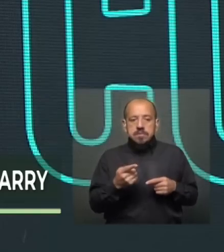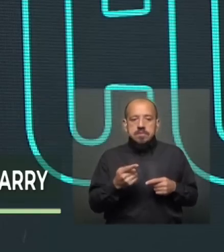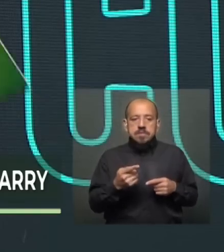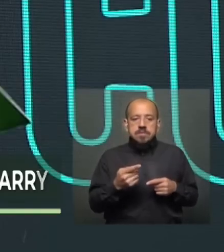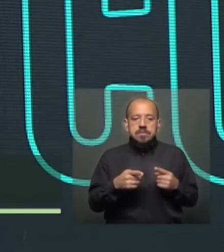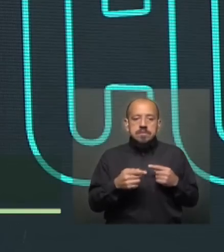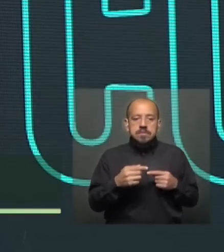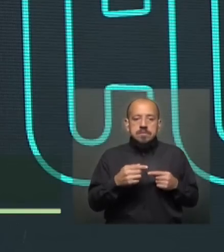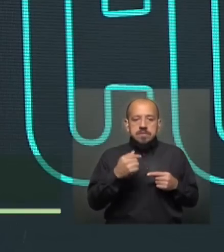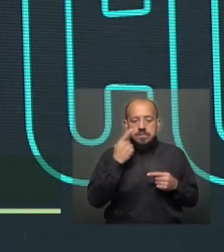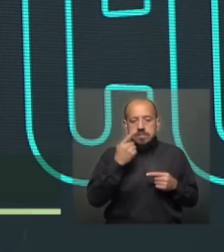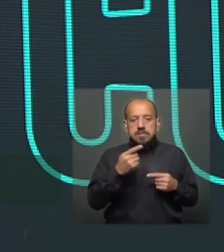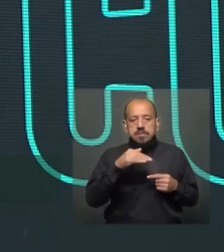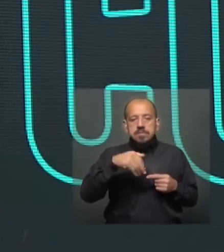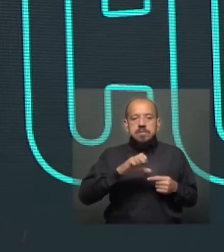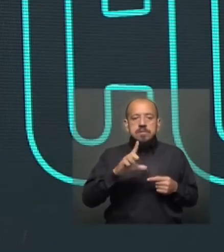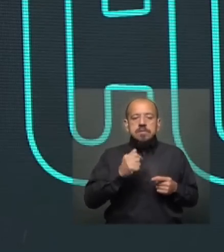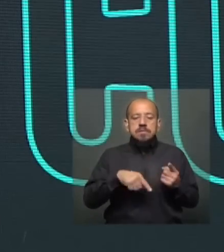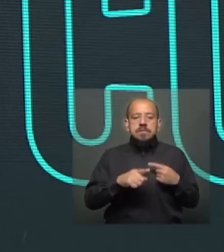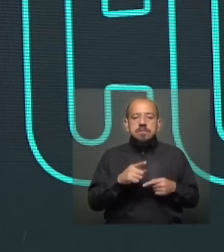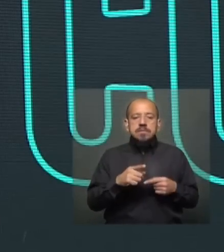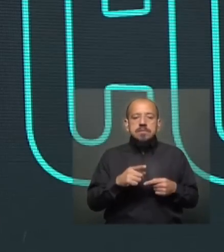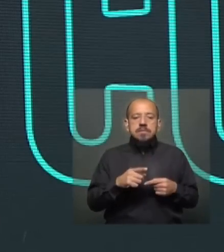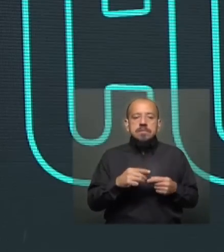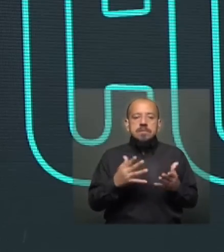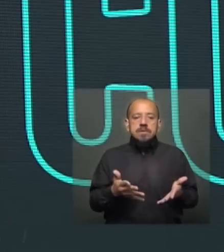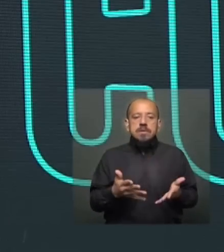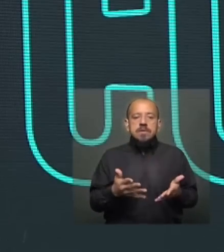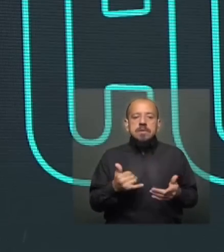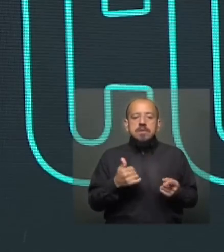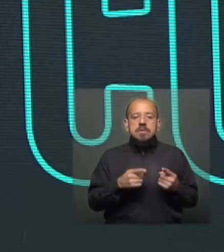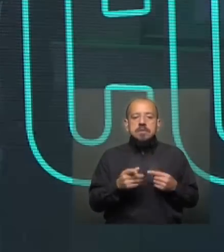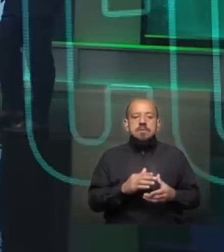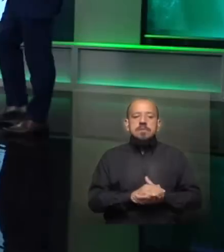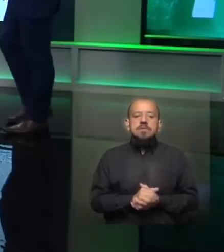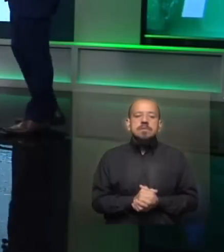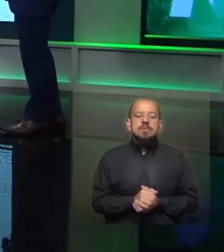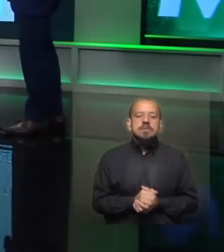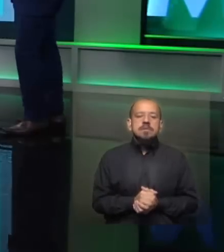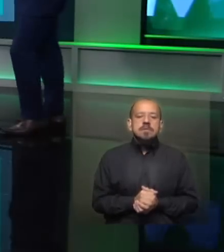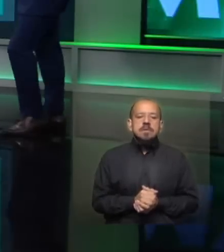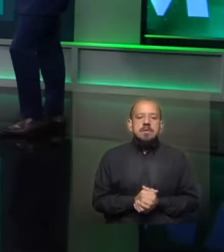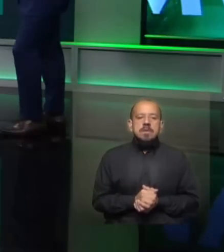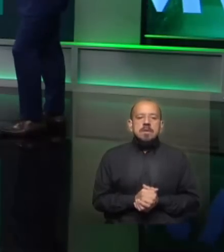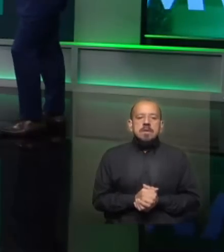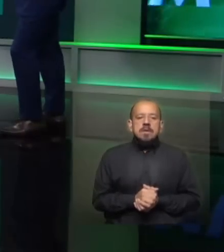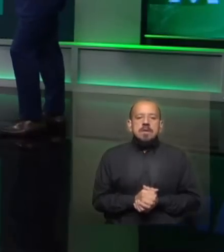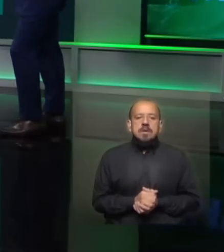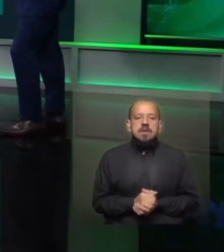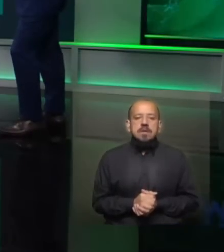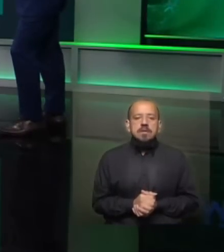poco vamos a escuchar un poco a Daniel Meza hablar de qué contenidos trae ahora Muy bien vemos y escuchamos